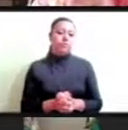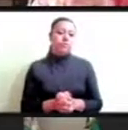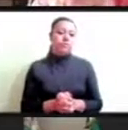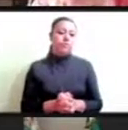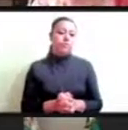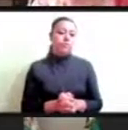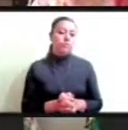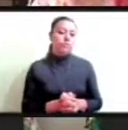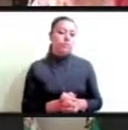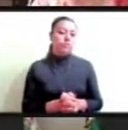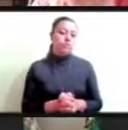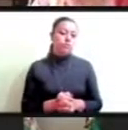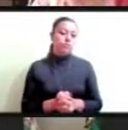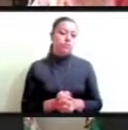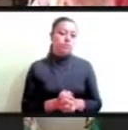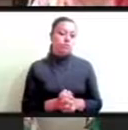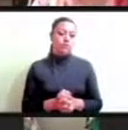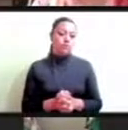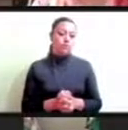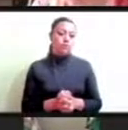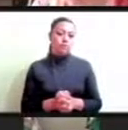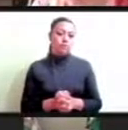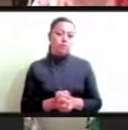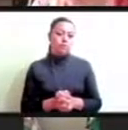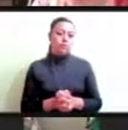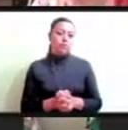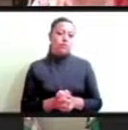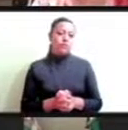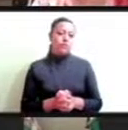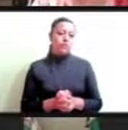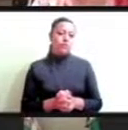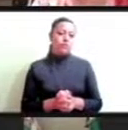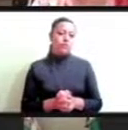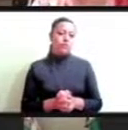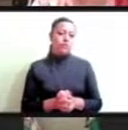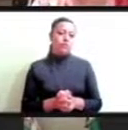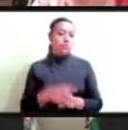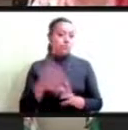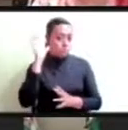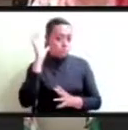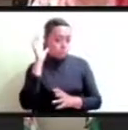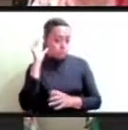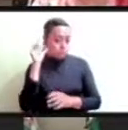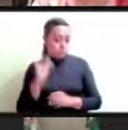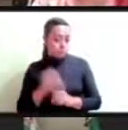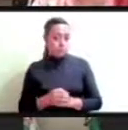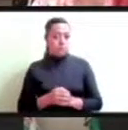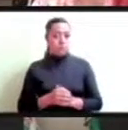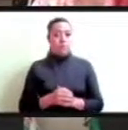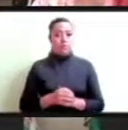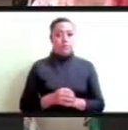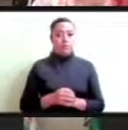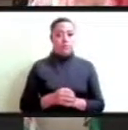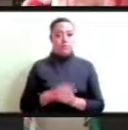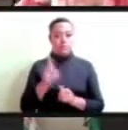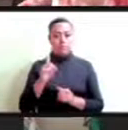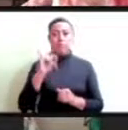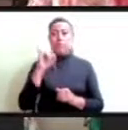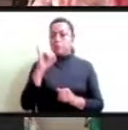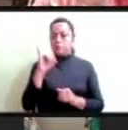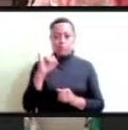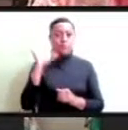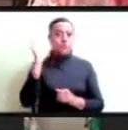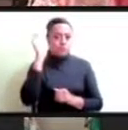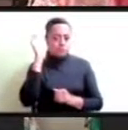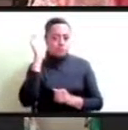¿Me escuchan? No, tú sí me escuchas. Sí, diputada presidenta, sí, se